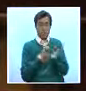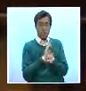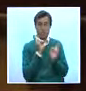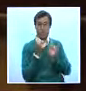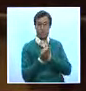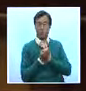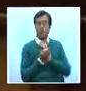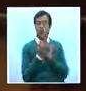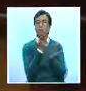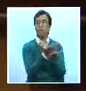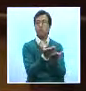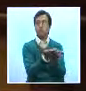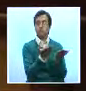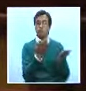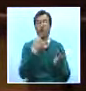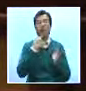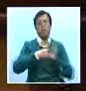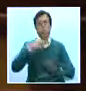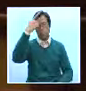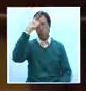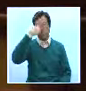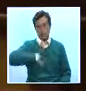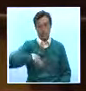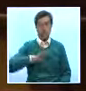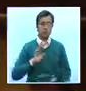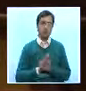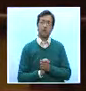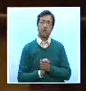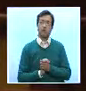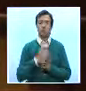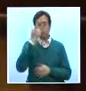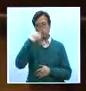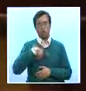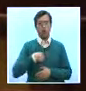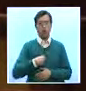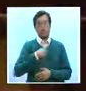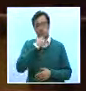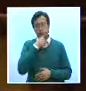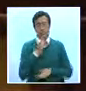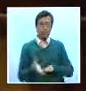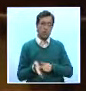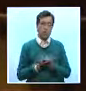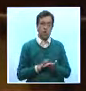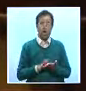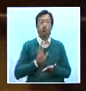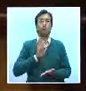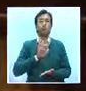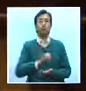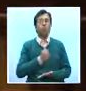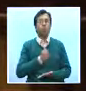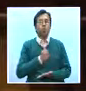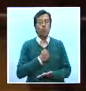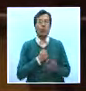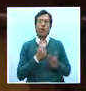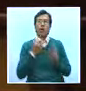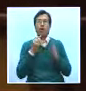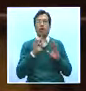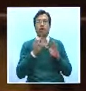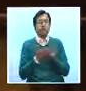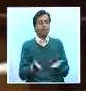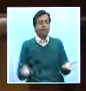Un contribuyente, ¿verdad?, que tenga una persona que fallezca, que tenga un patrimonio familiar de